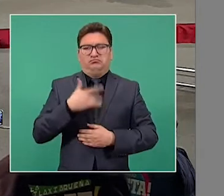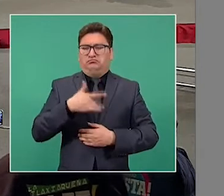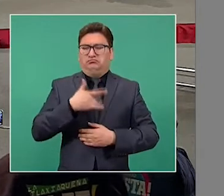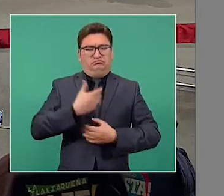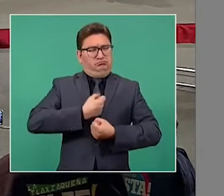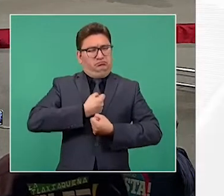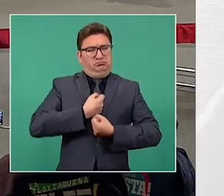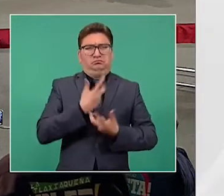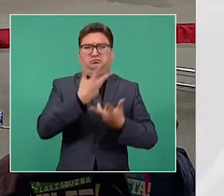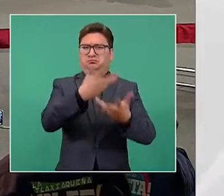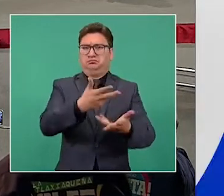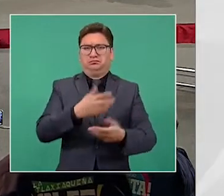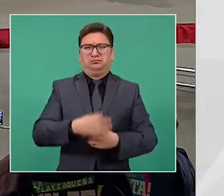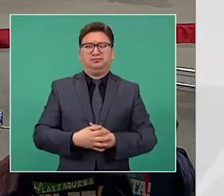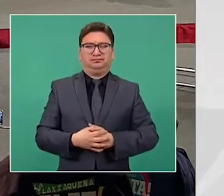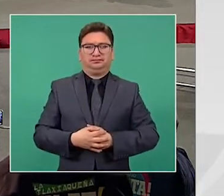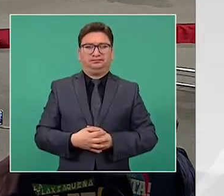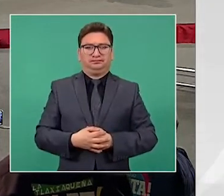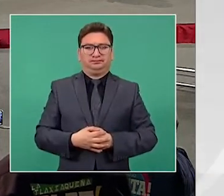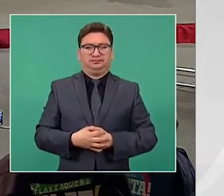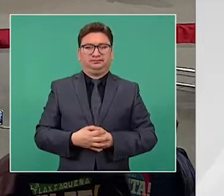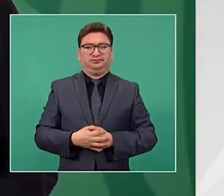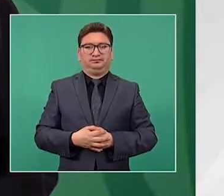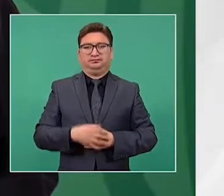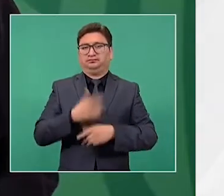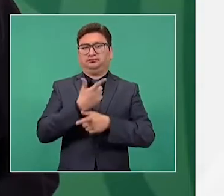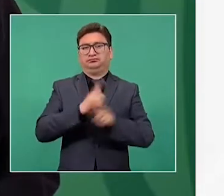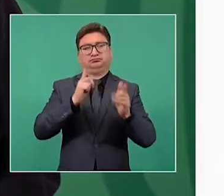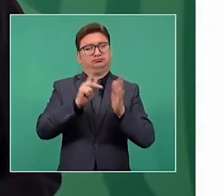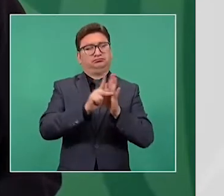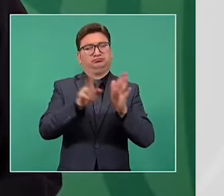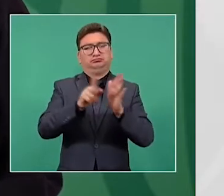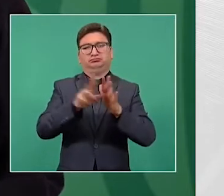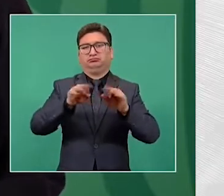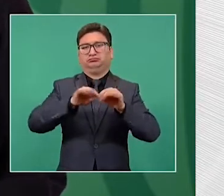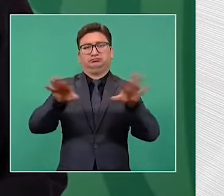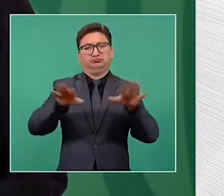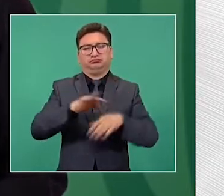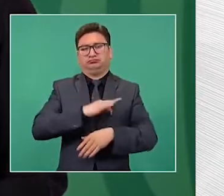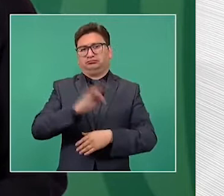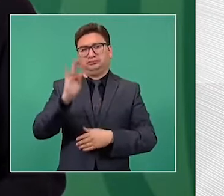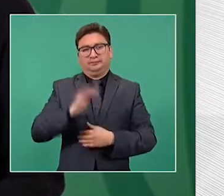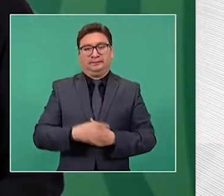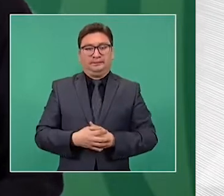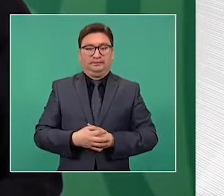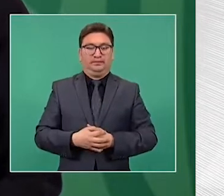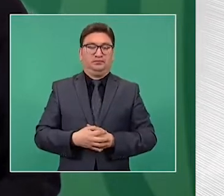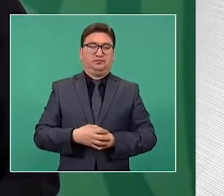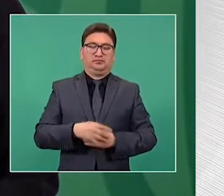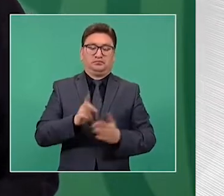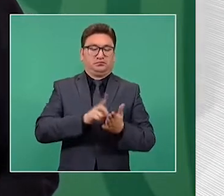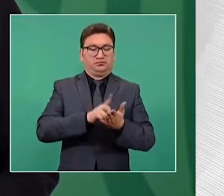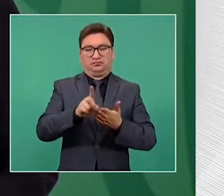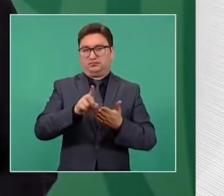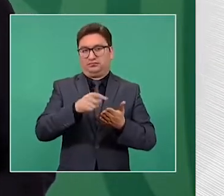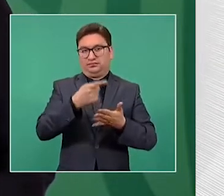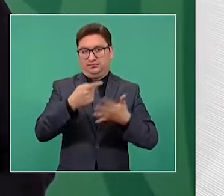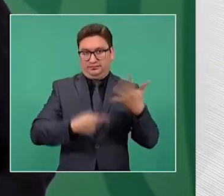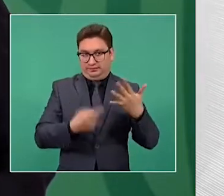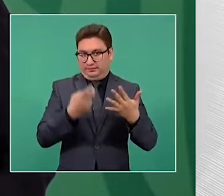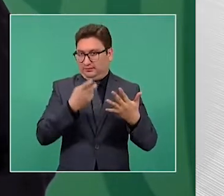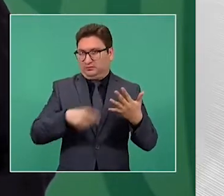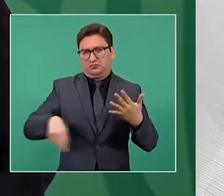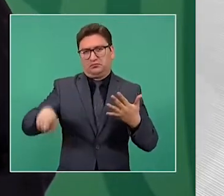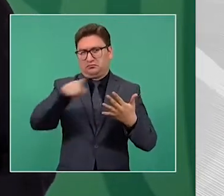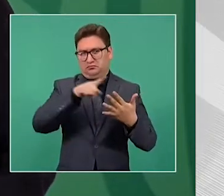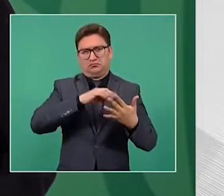expresión, la libertad de prensa, son derechos